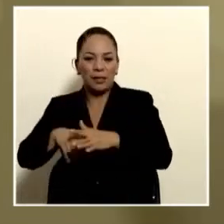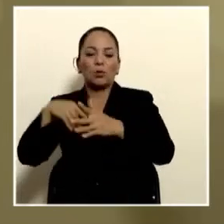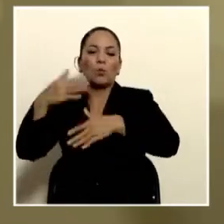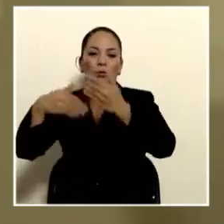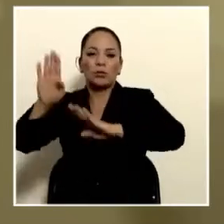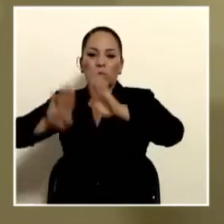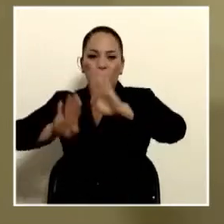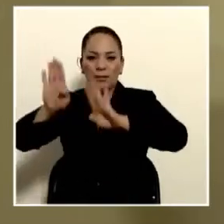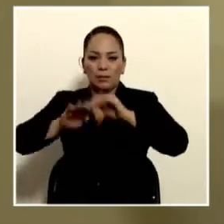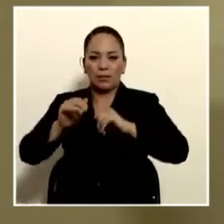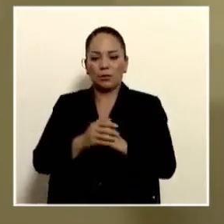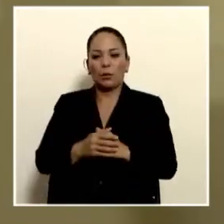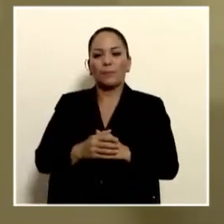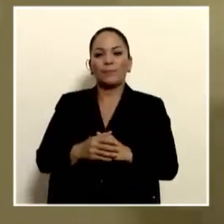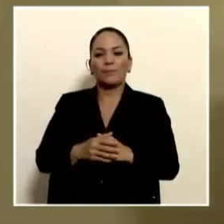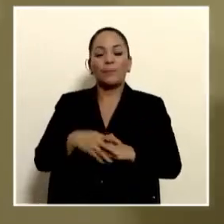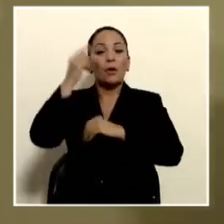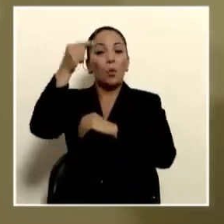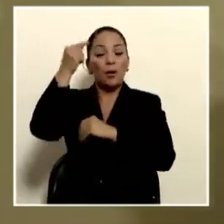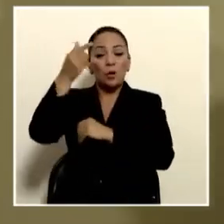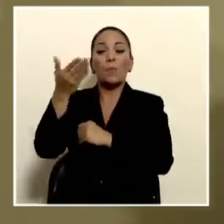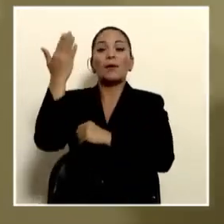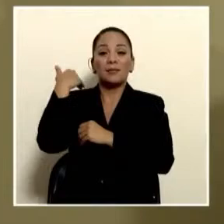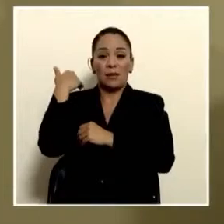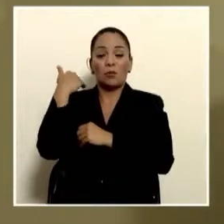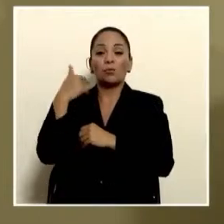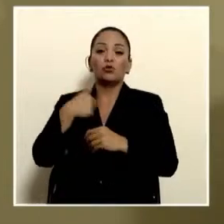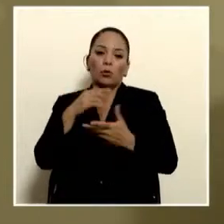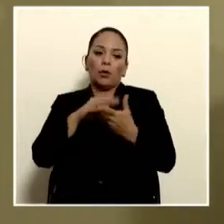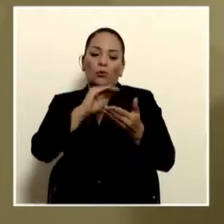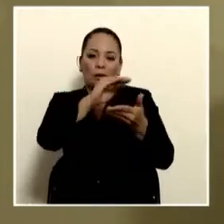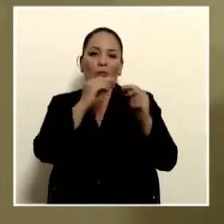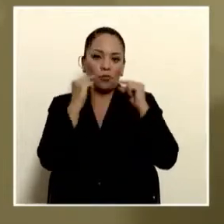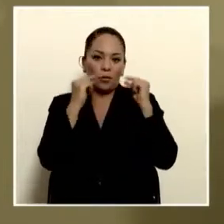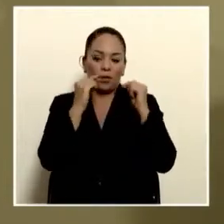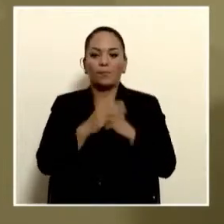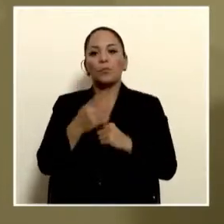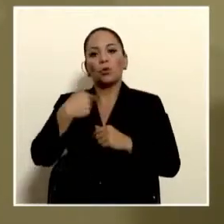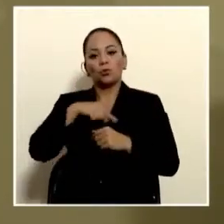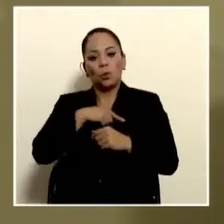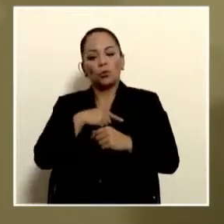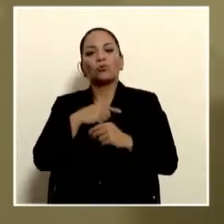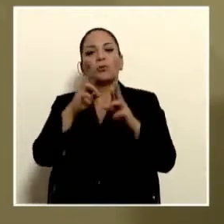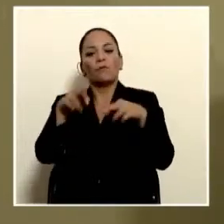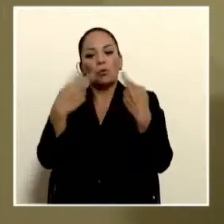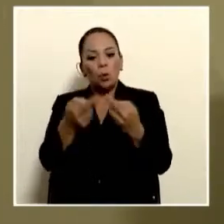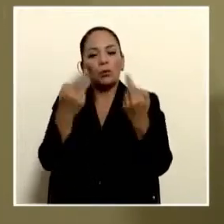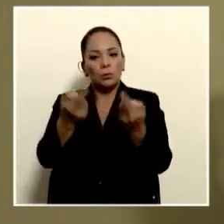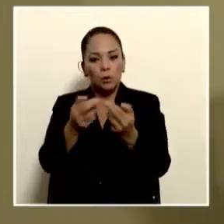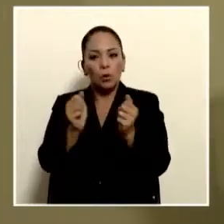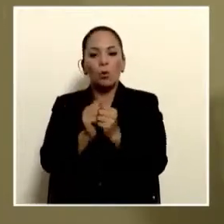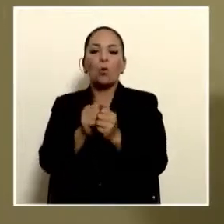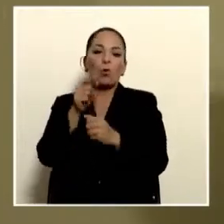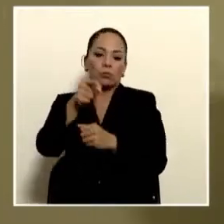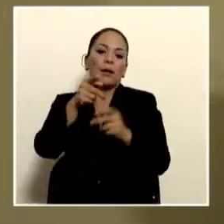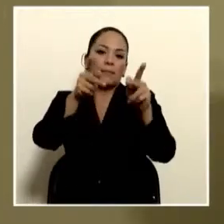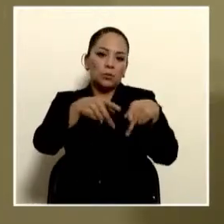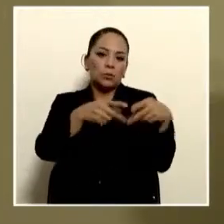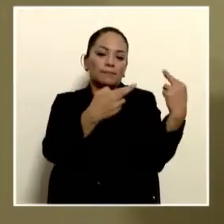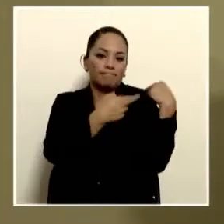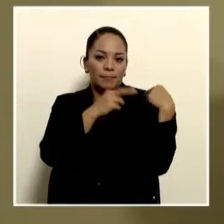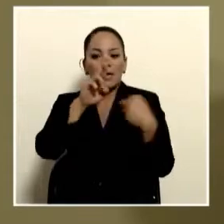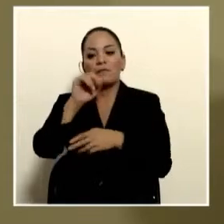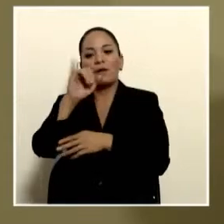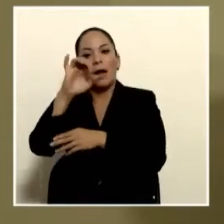licitación. Esto el gobierno pasado, le contaba al señor presidente, nosotros tuvimos varias reuniones con el concesionario, con el señor